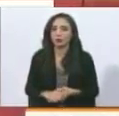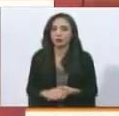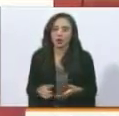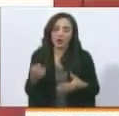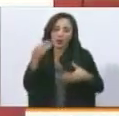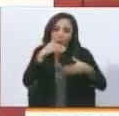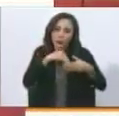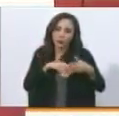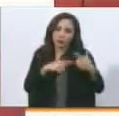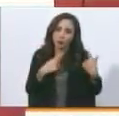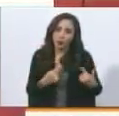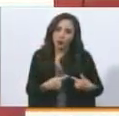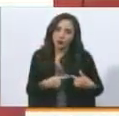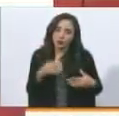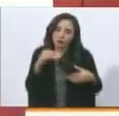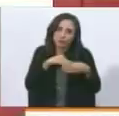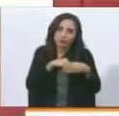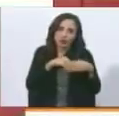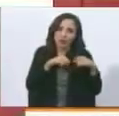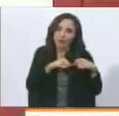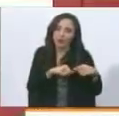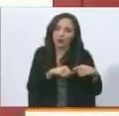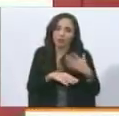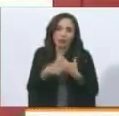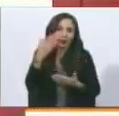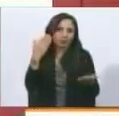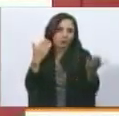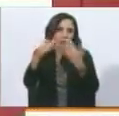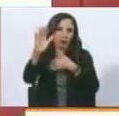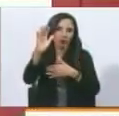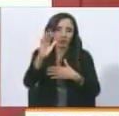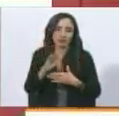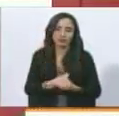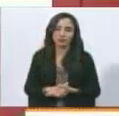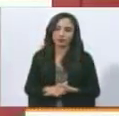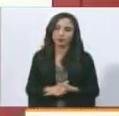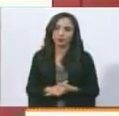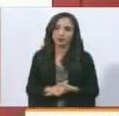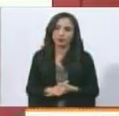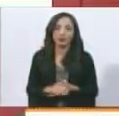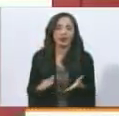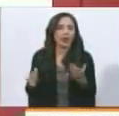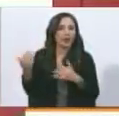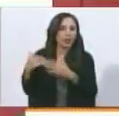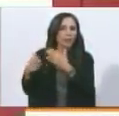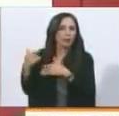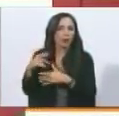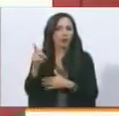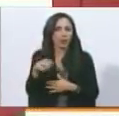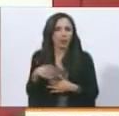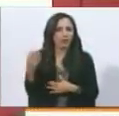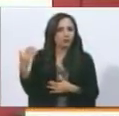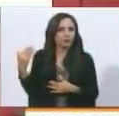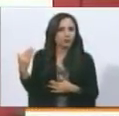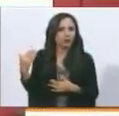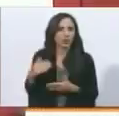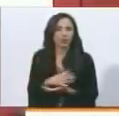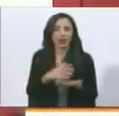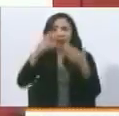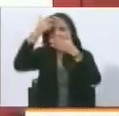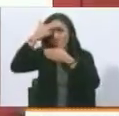corazón para toda la vida. Por eso cuando vimos en estos días que estos